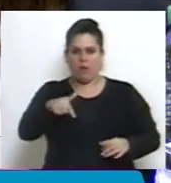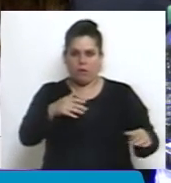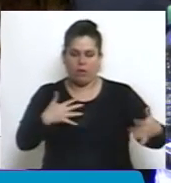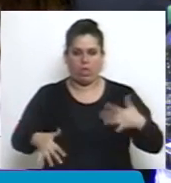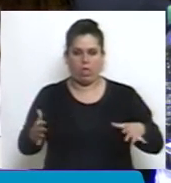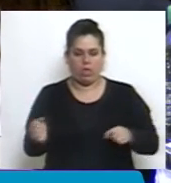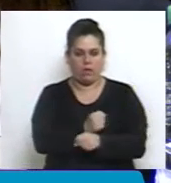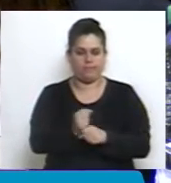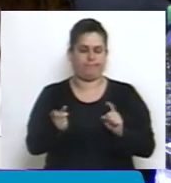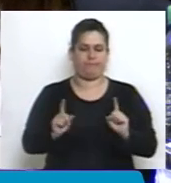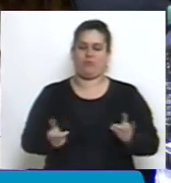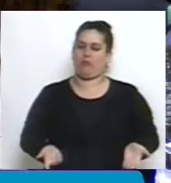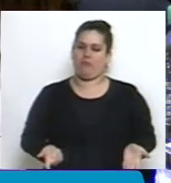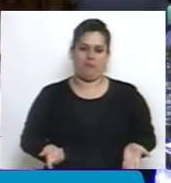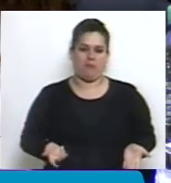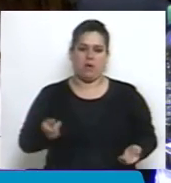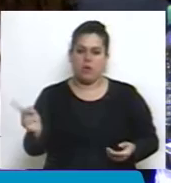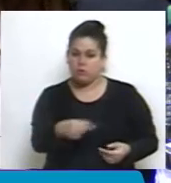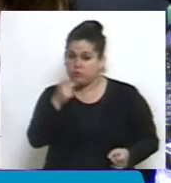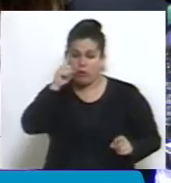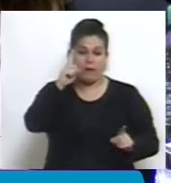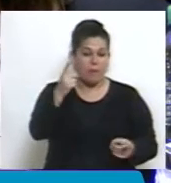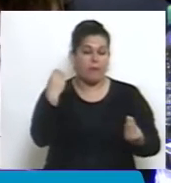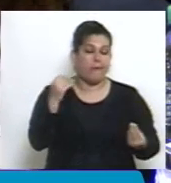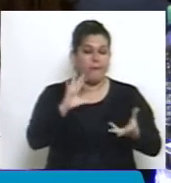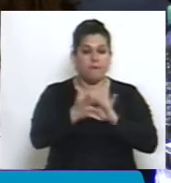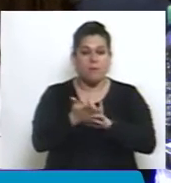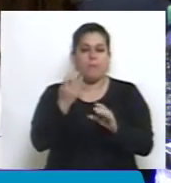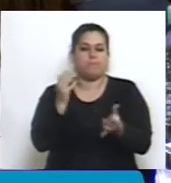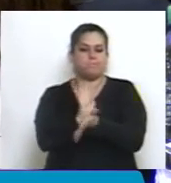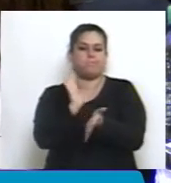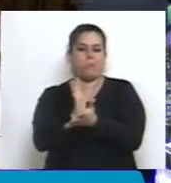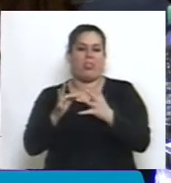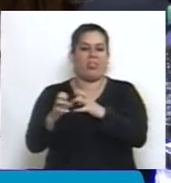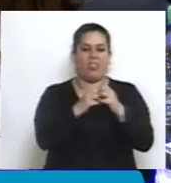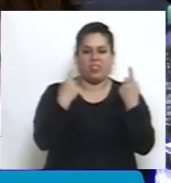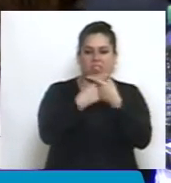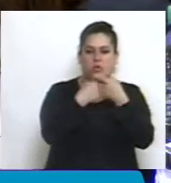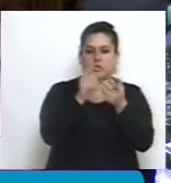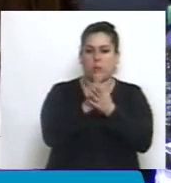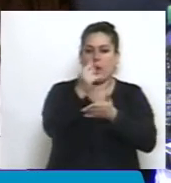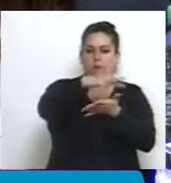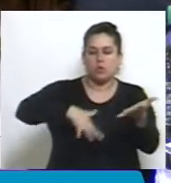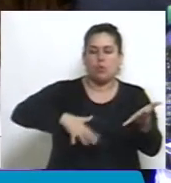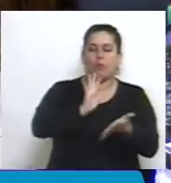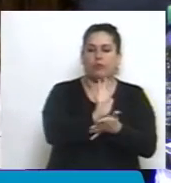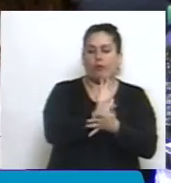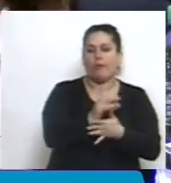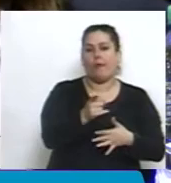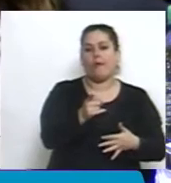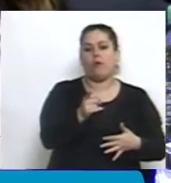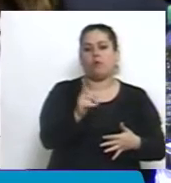Y nosotros creemos que la forma de discutir un presupuesto habla de las cuestiones institucionales y que, como